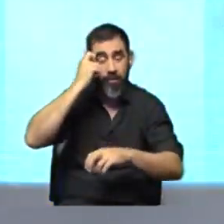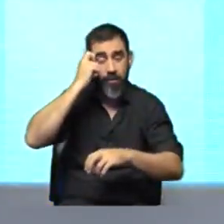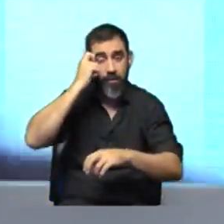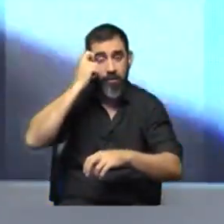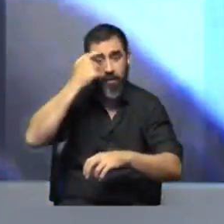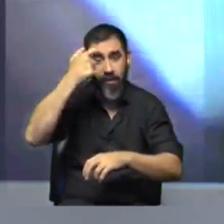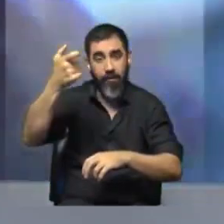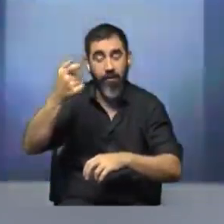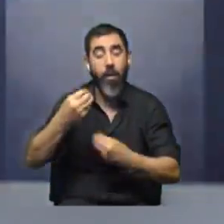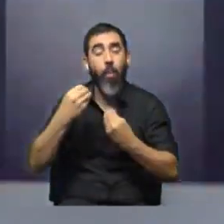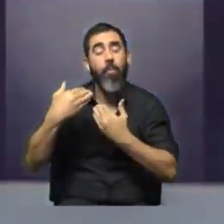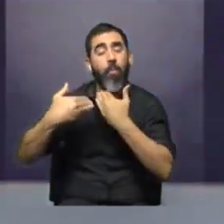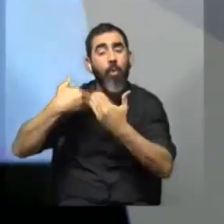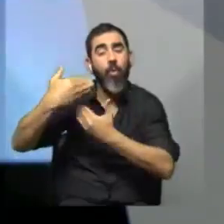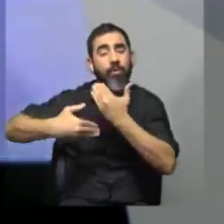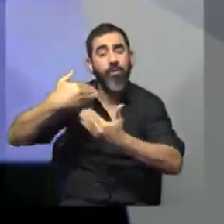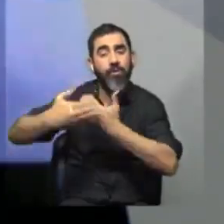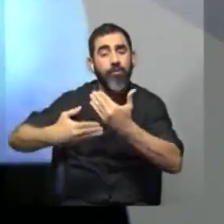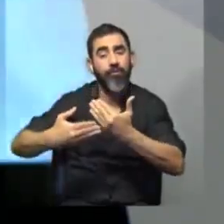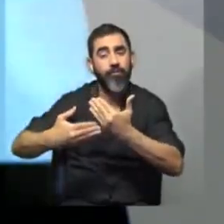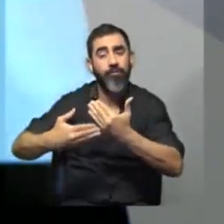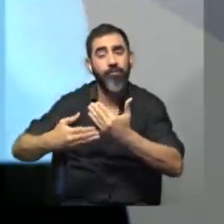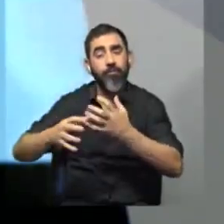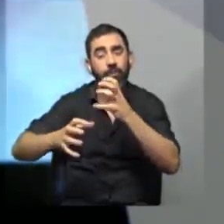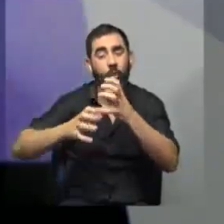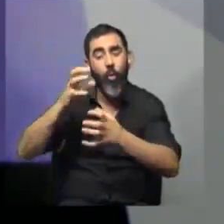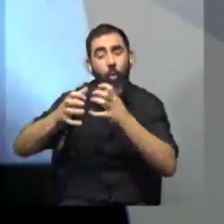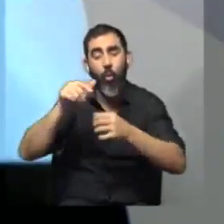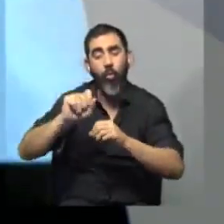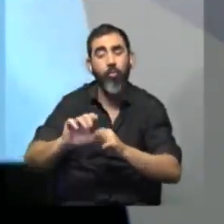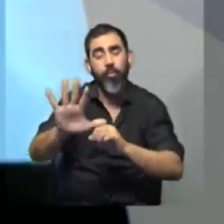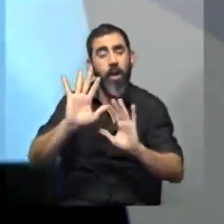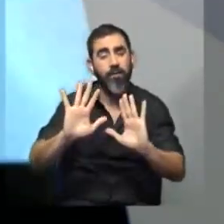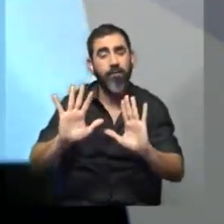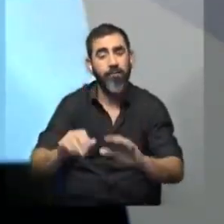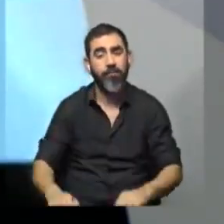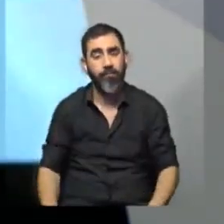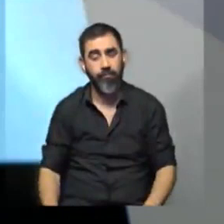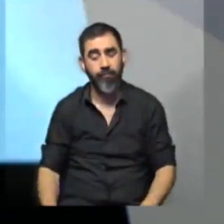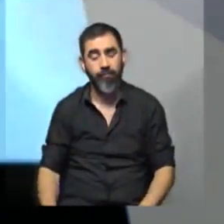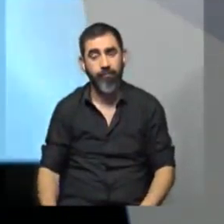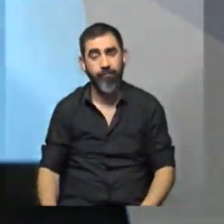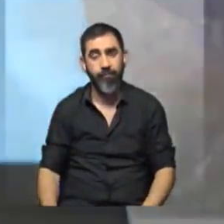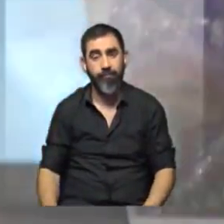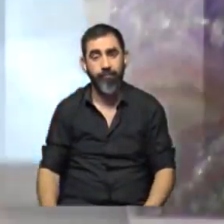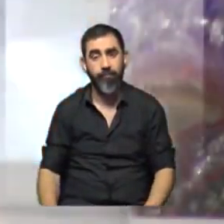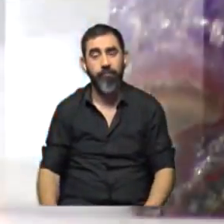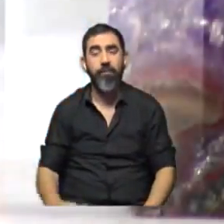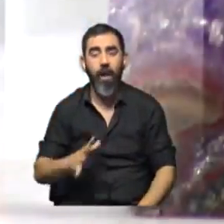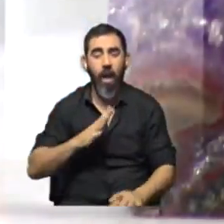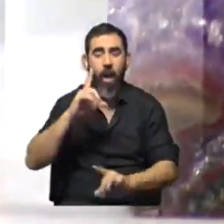cuál fue el proceso geológico que pasó acá, que dio ese color y que sobre todo permitió que tengan ese? Hemos visto, y por ahí vamos a ver algunas fotos